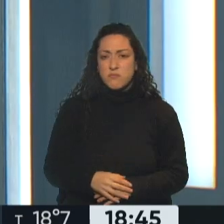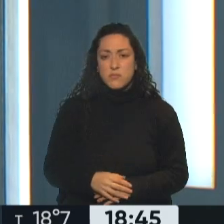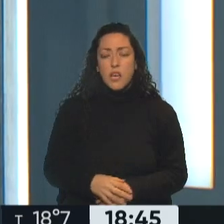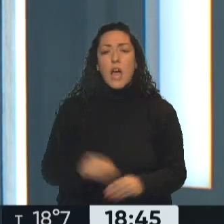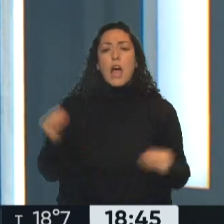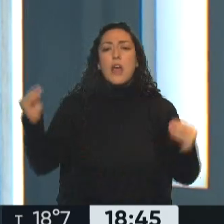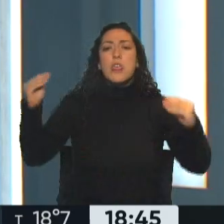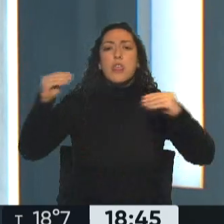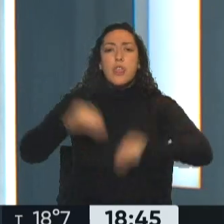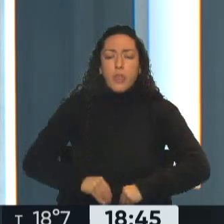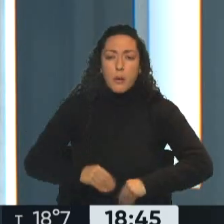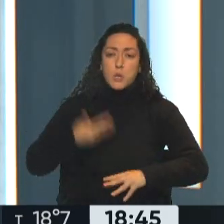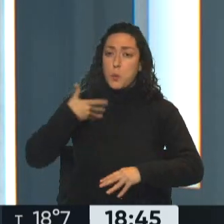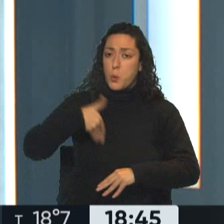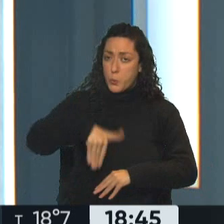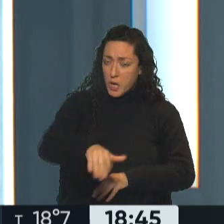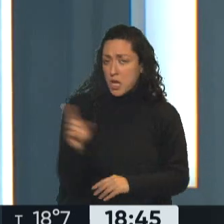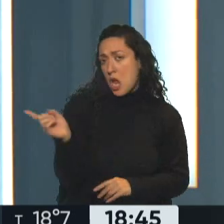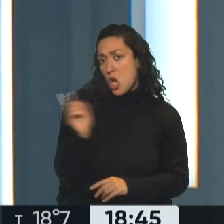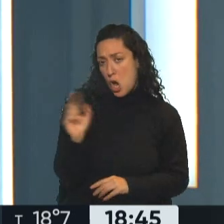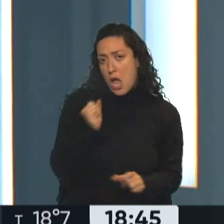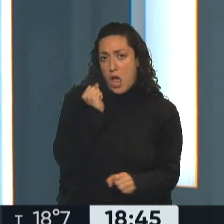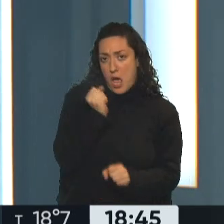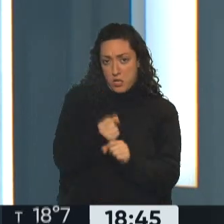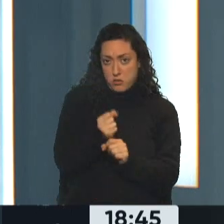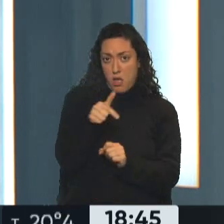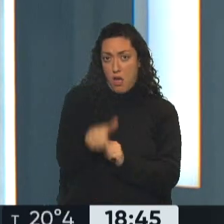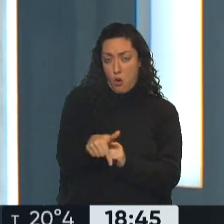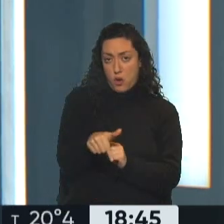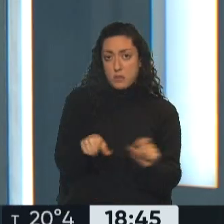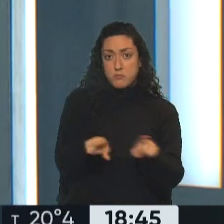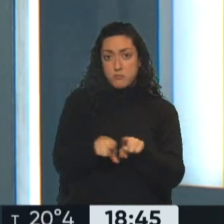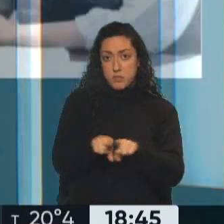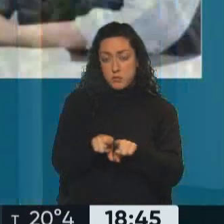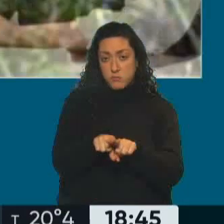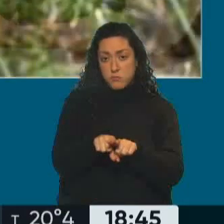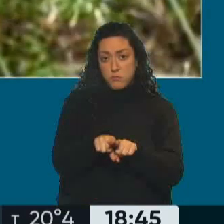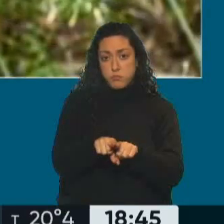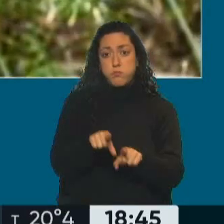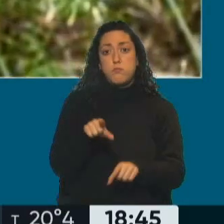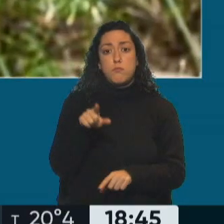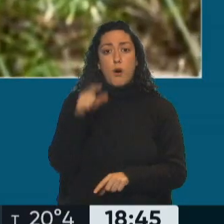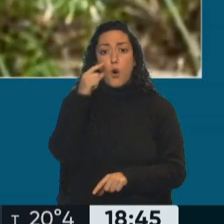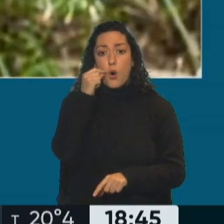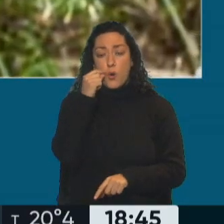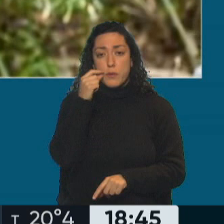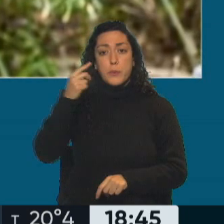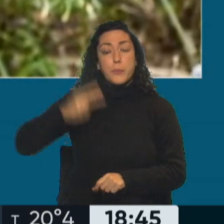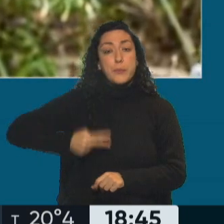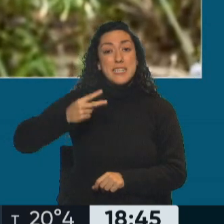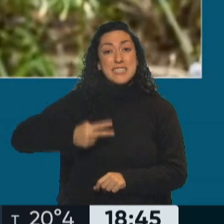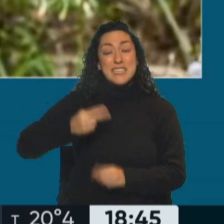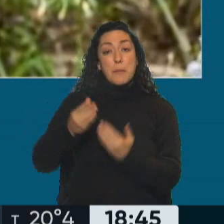devaluación inminente, al menos por ahora. Fue la respuesta que tuvo que salir a dar Gabriel Rubinstein, viceministro de